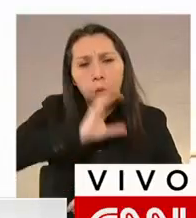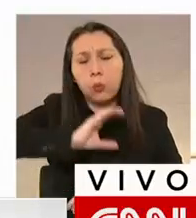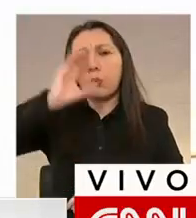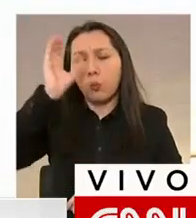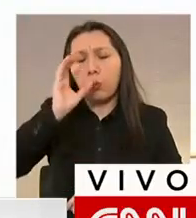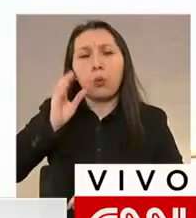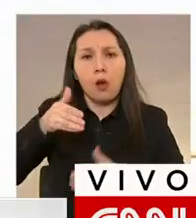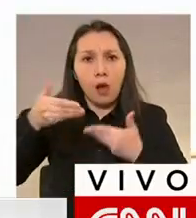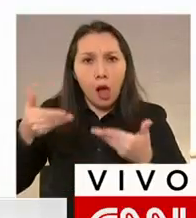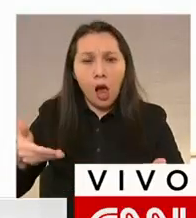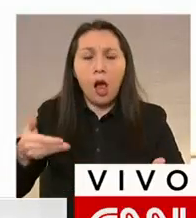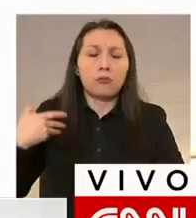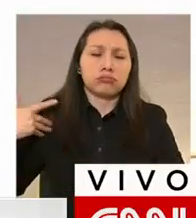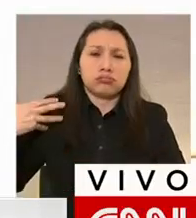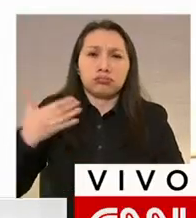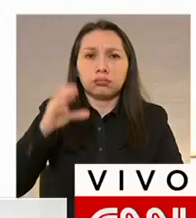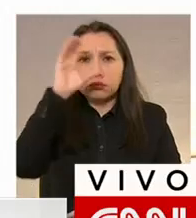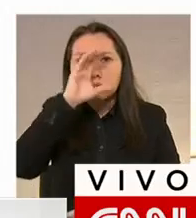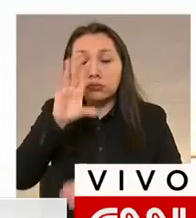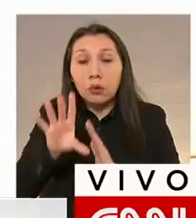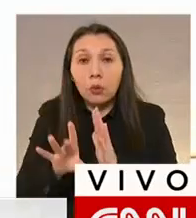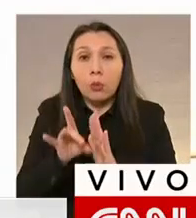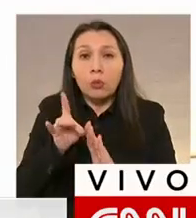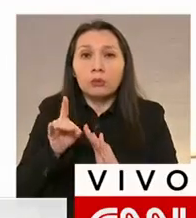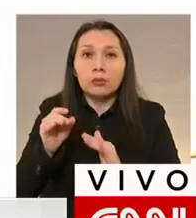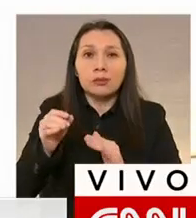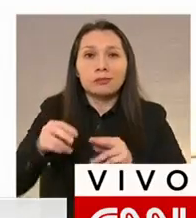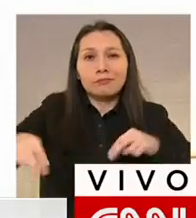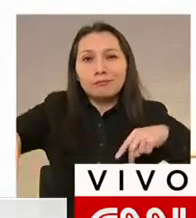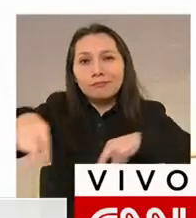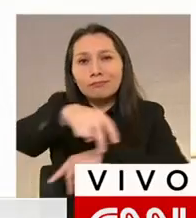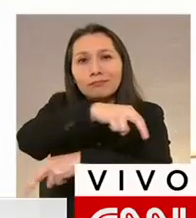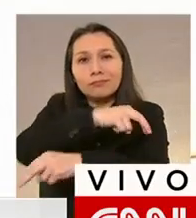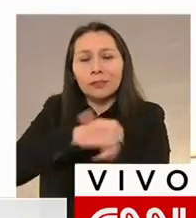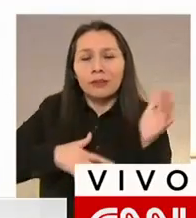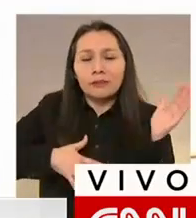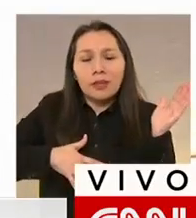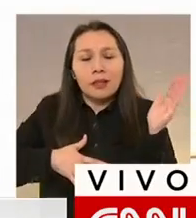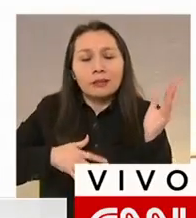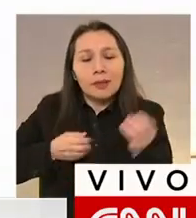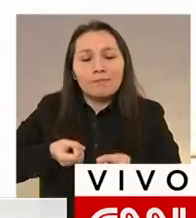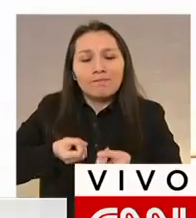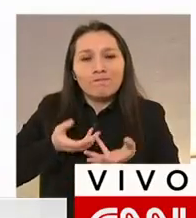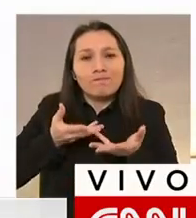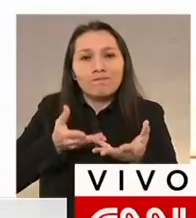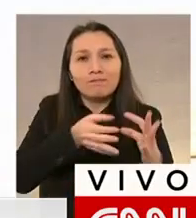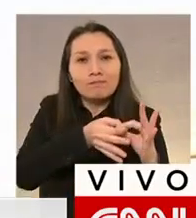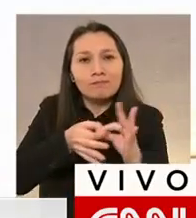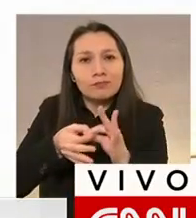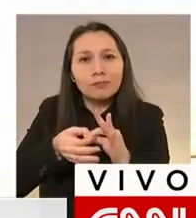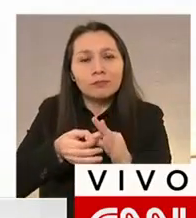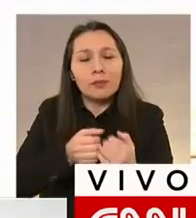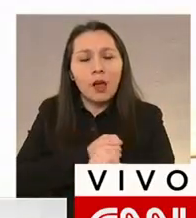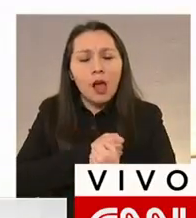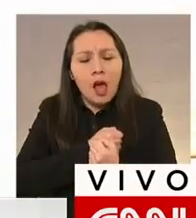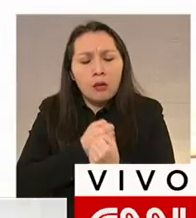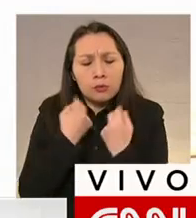seres queridos y han encontrado en la danza un lugar para transmitir un mensaje de amor y